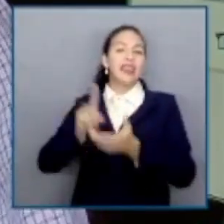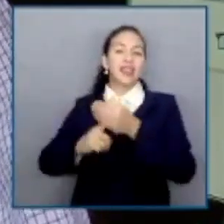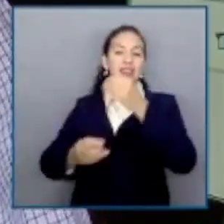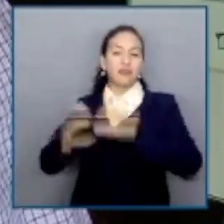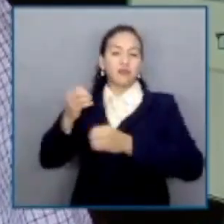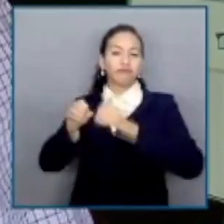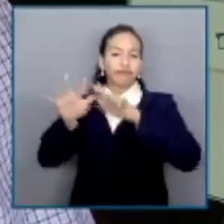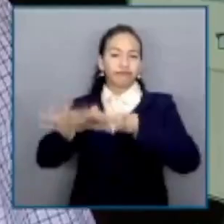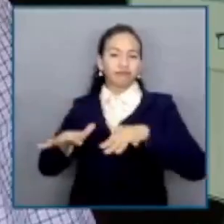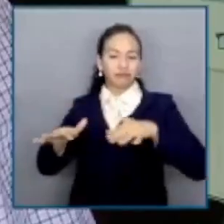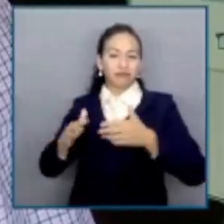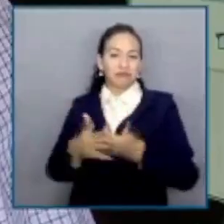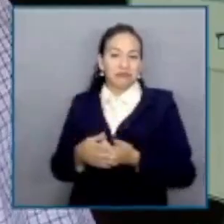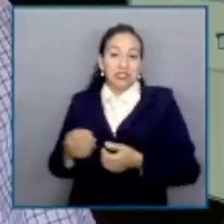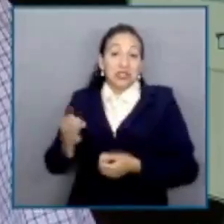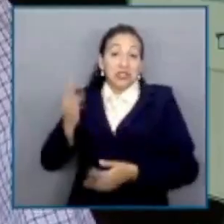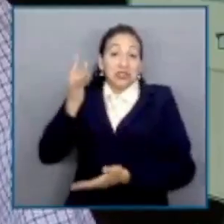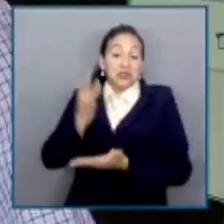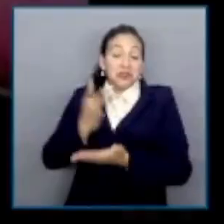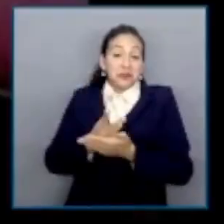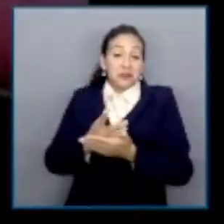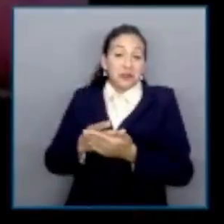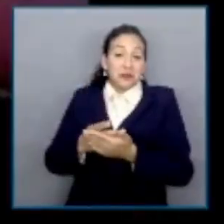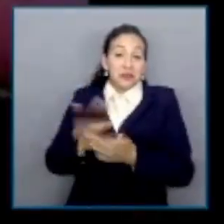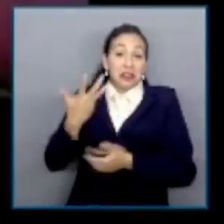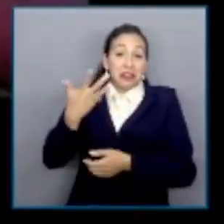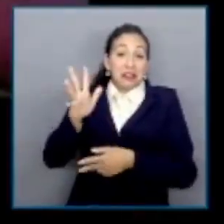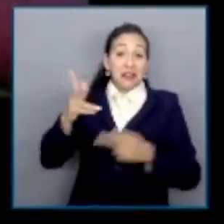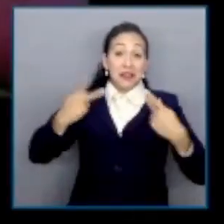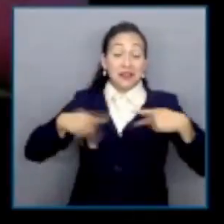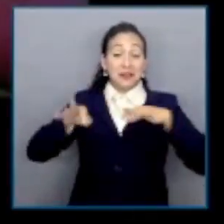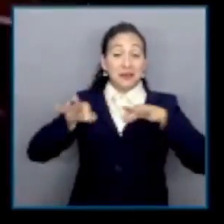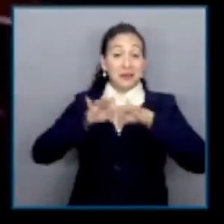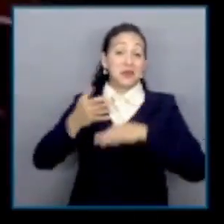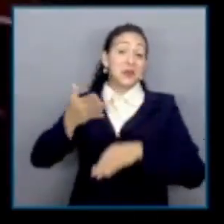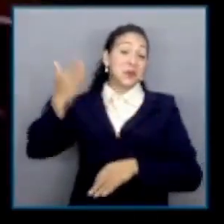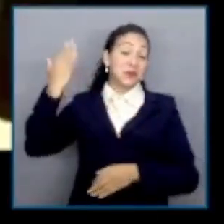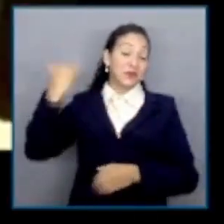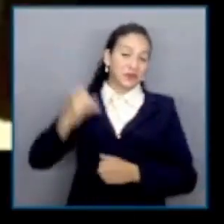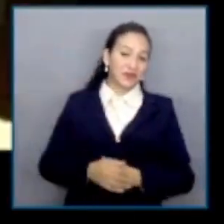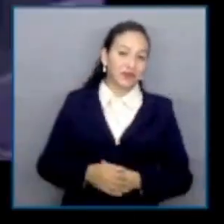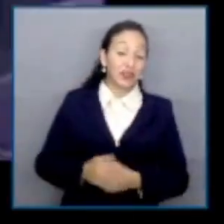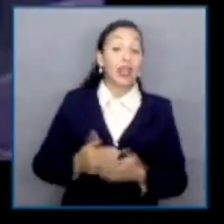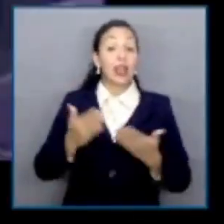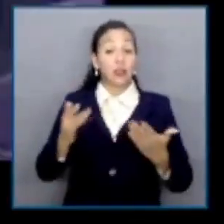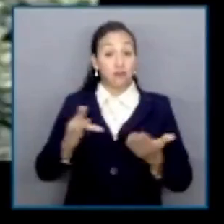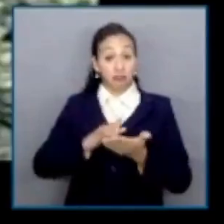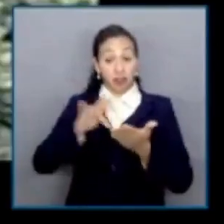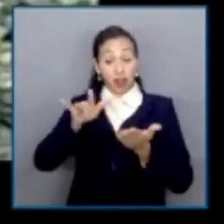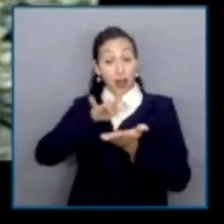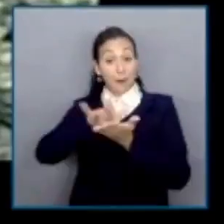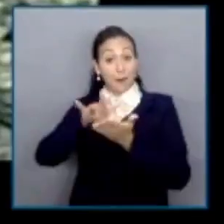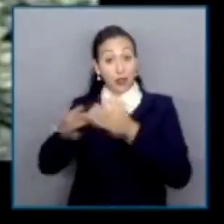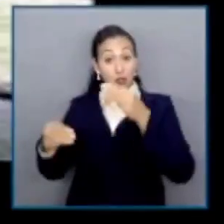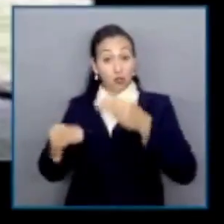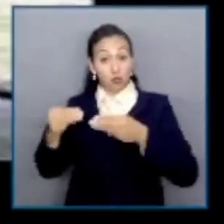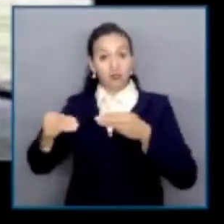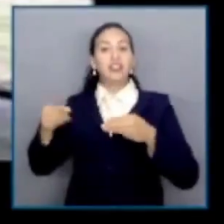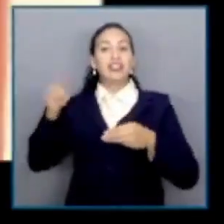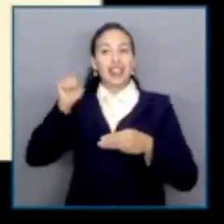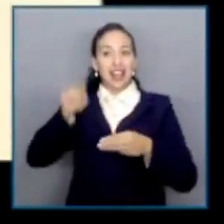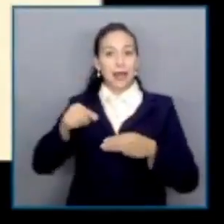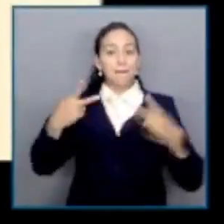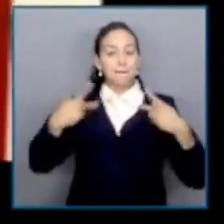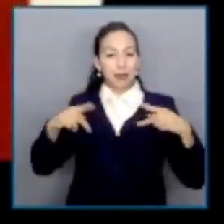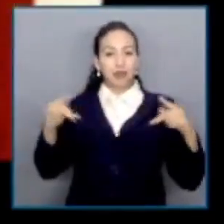más éramos 10 personas. Con el apoyo del Pleno de Ministros se incrementó el personal y con